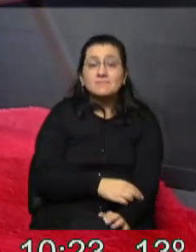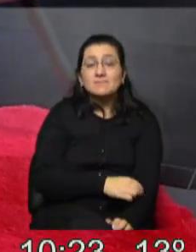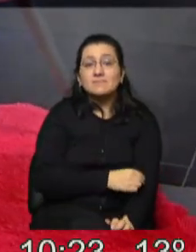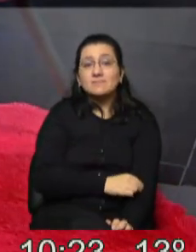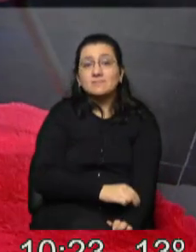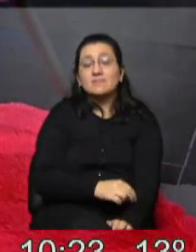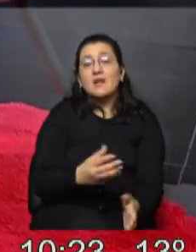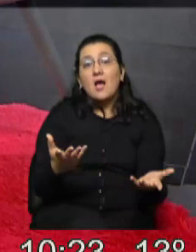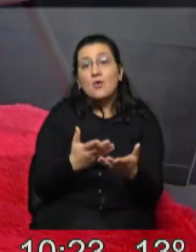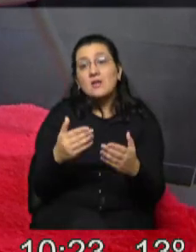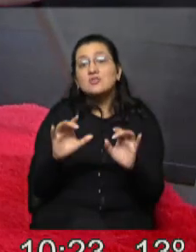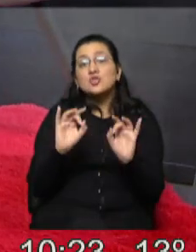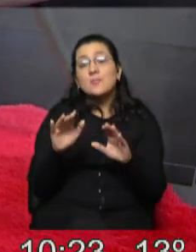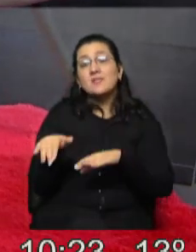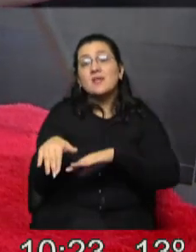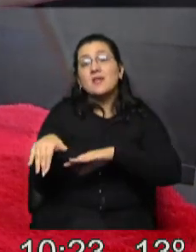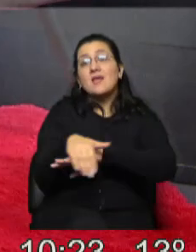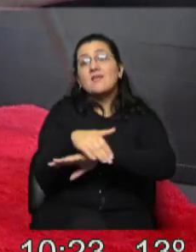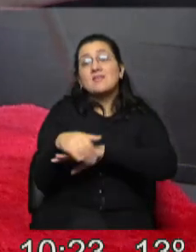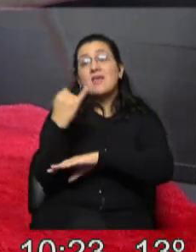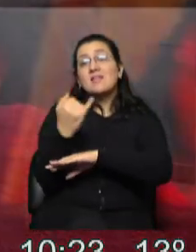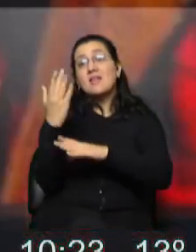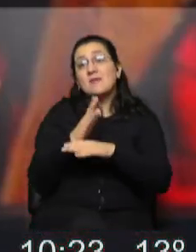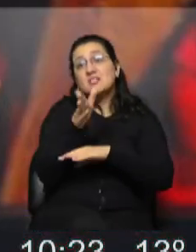ahora agarramos, venía a Italia, para allá.